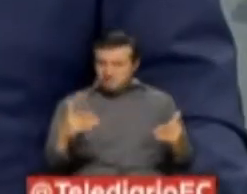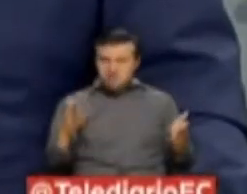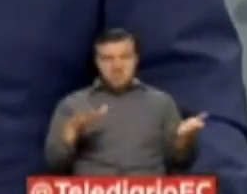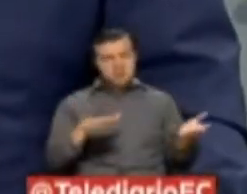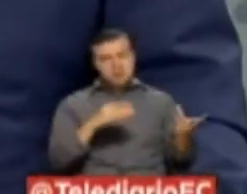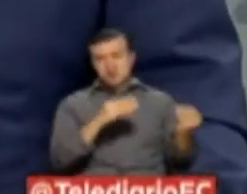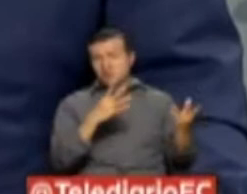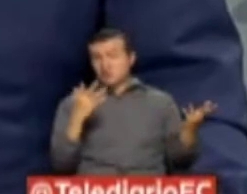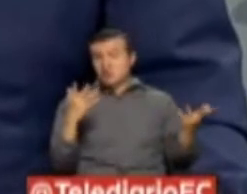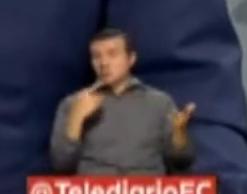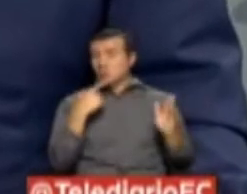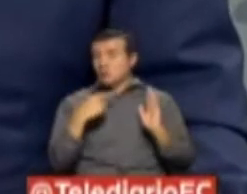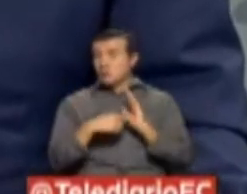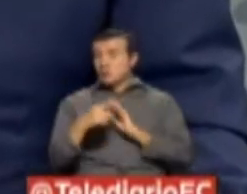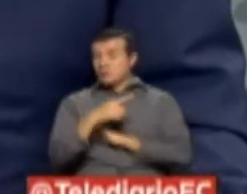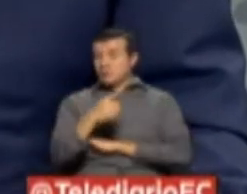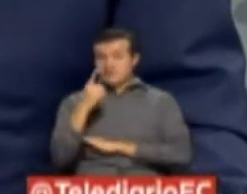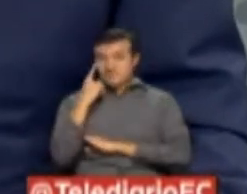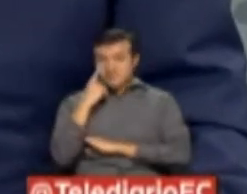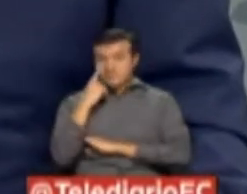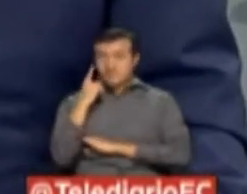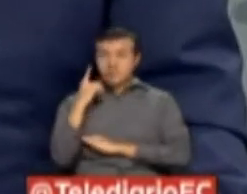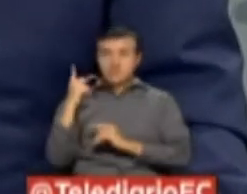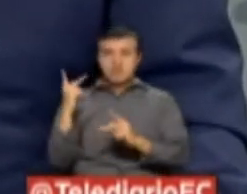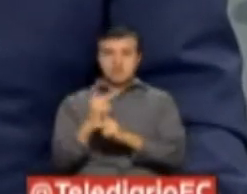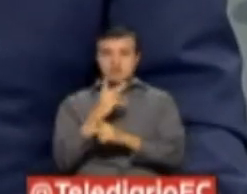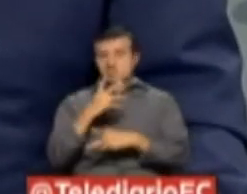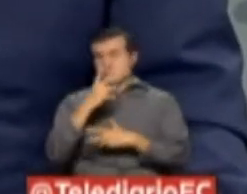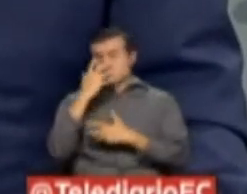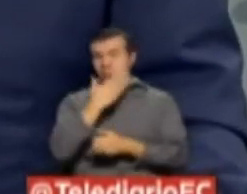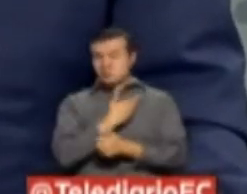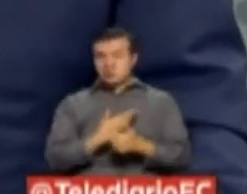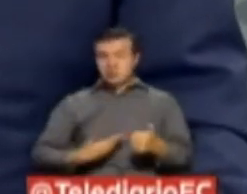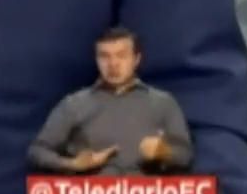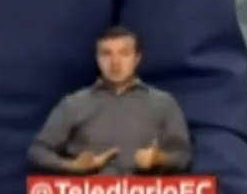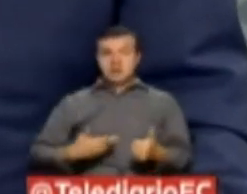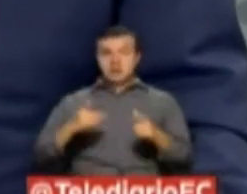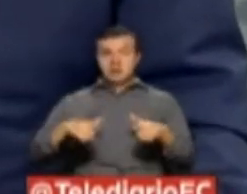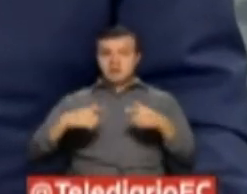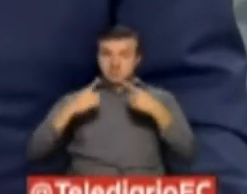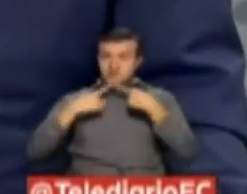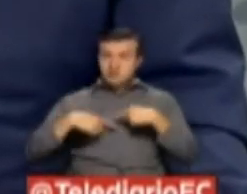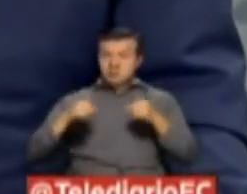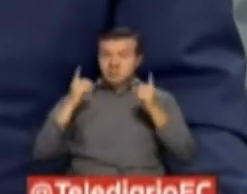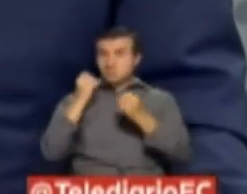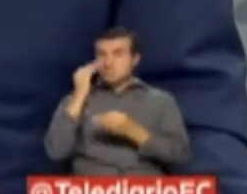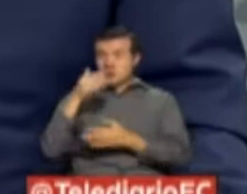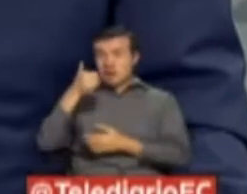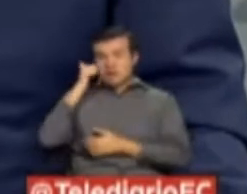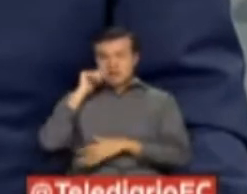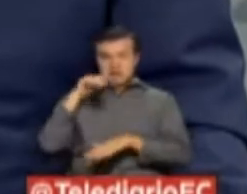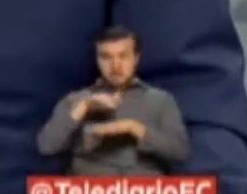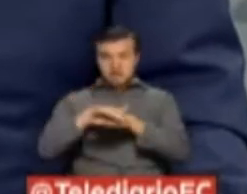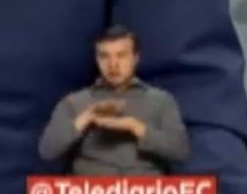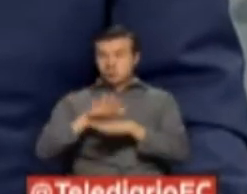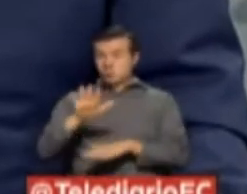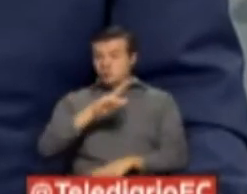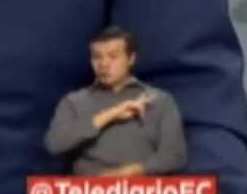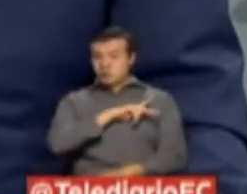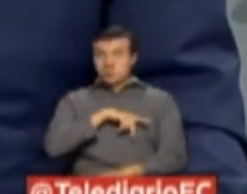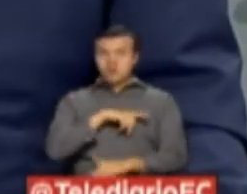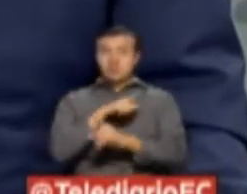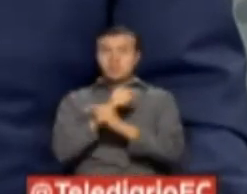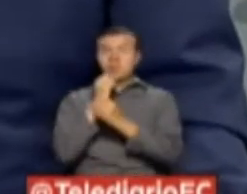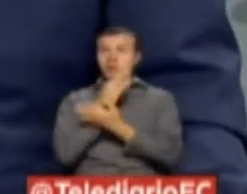hubo una reacción enérgica del presidente lenin moreno el anuncio ayer por la tarde a través de su cuenta de twitter